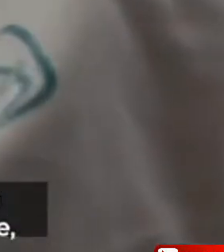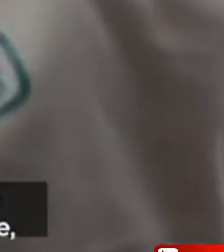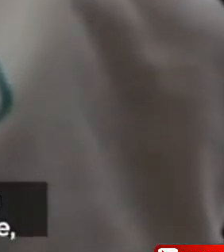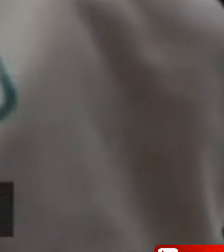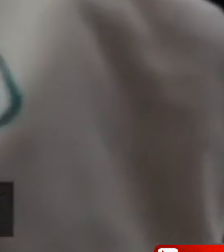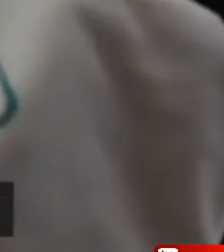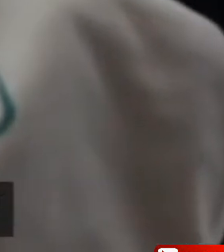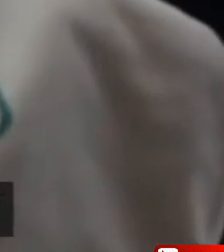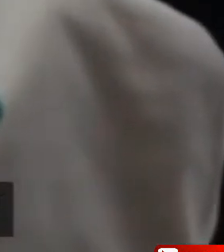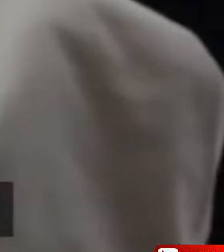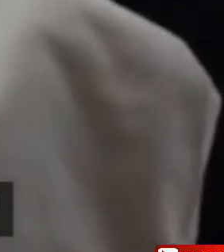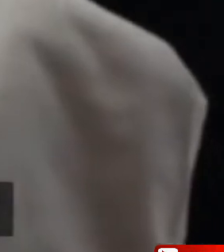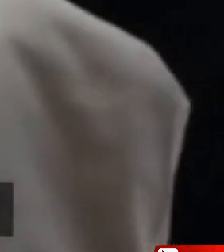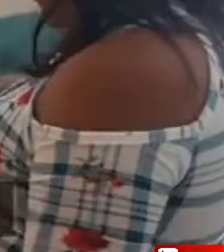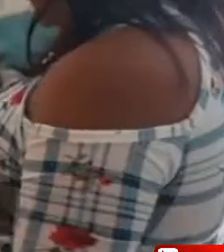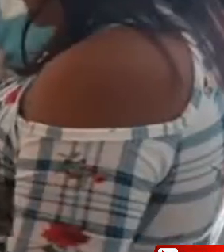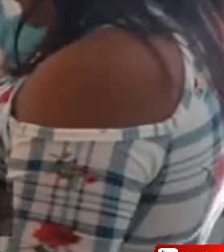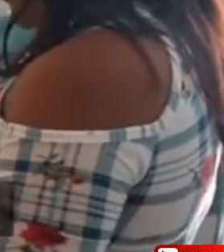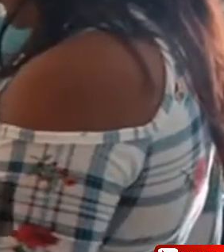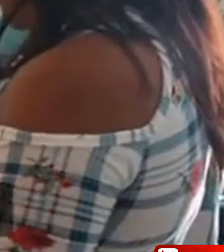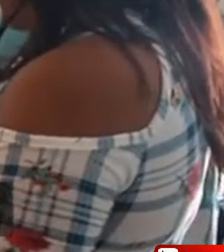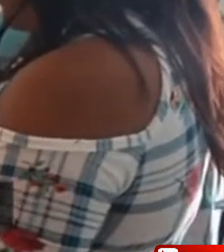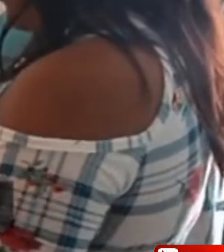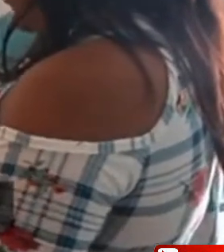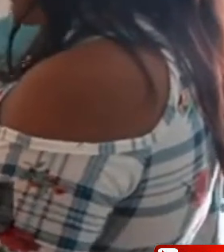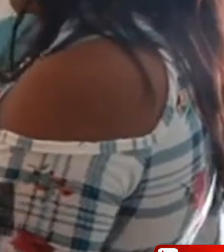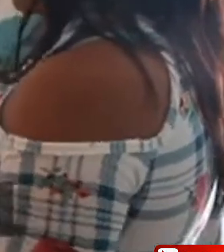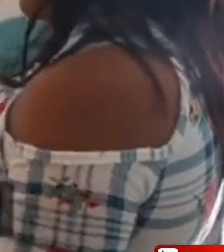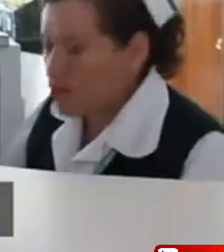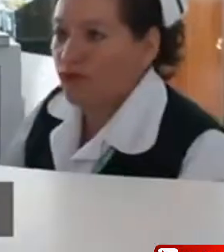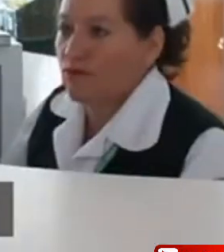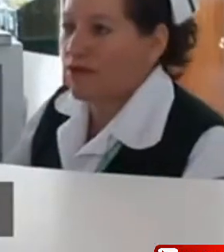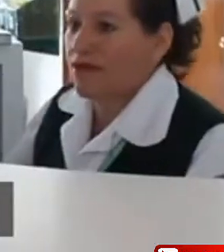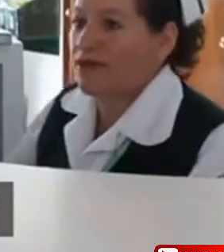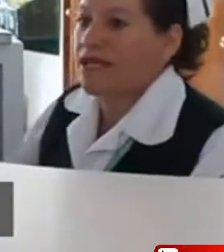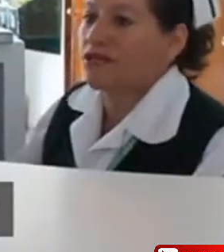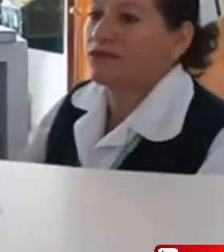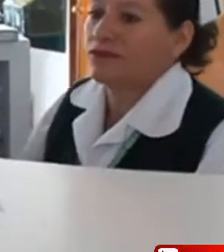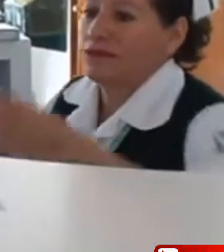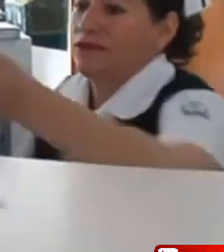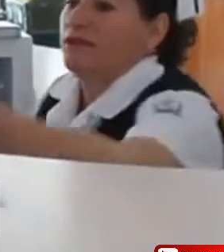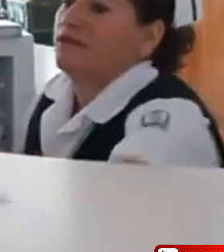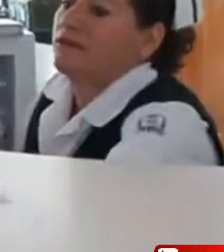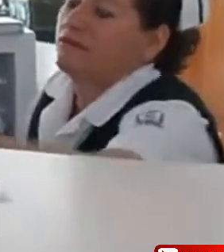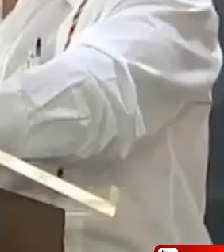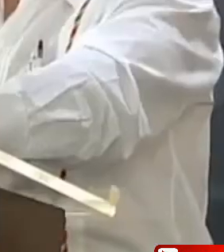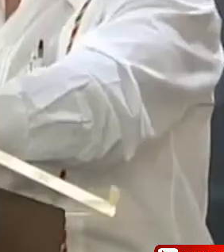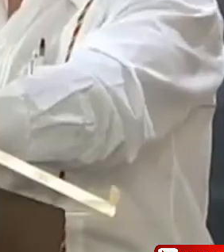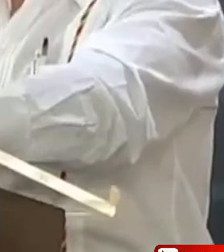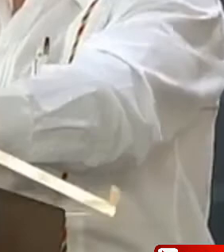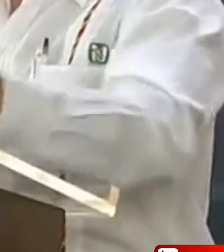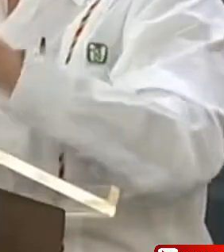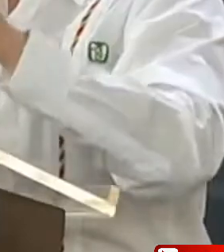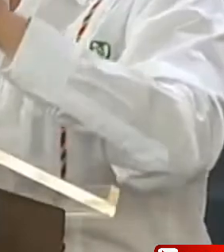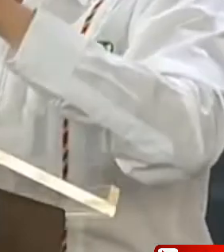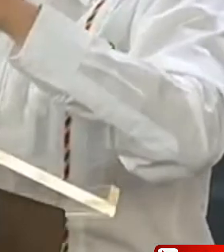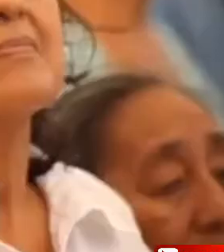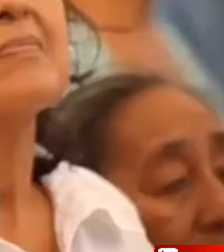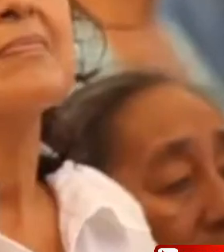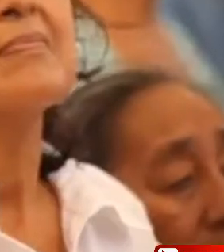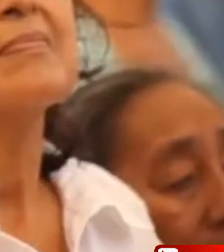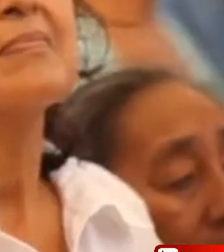compromisos, que aunque en este momento tengan una pausa momentánea por la pandemia, quiero darles la seguridad de